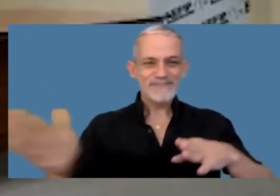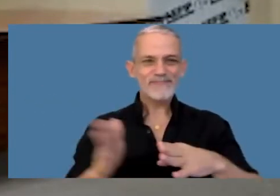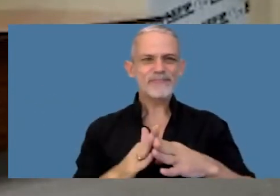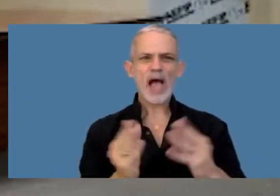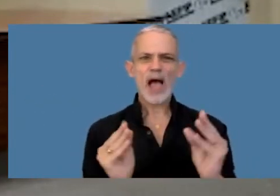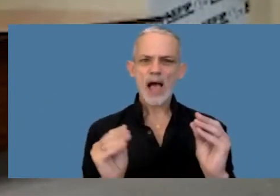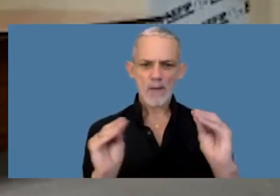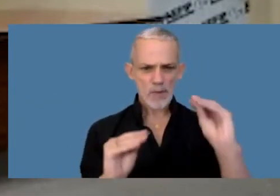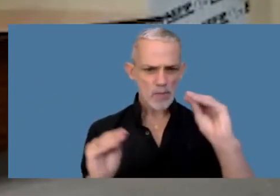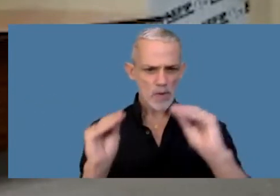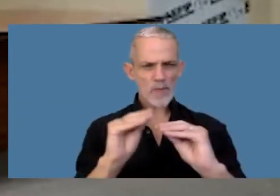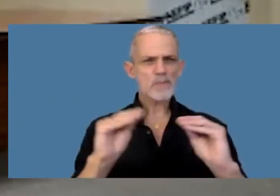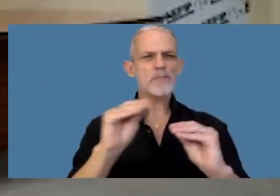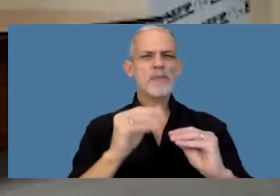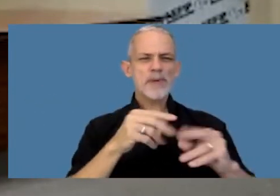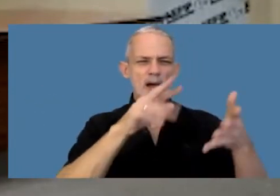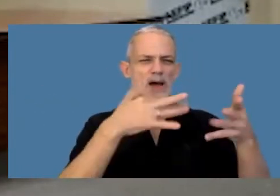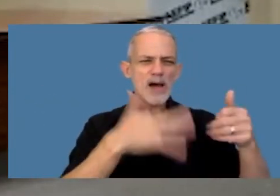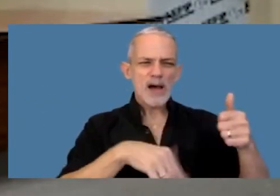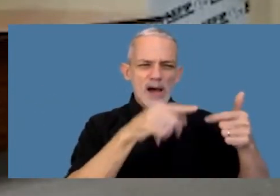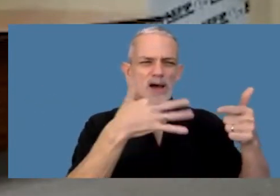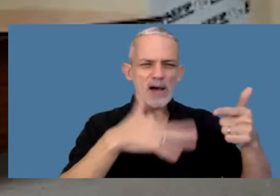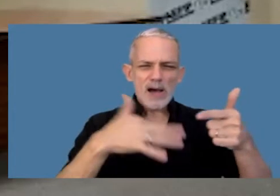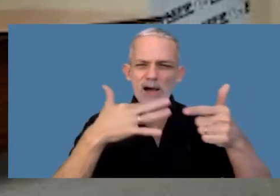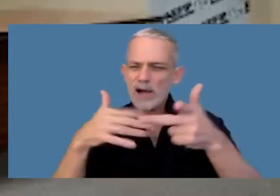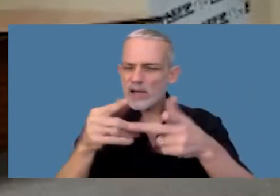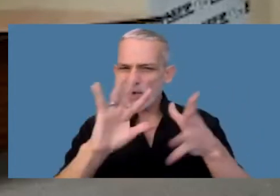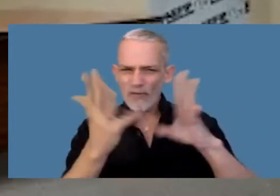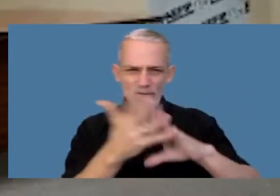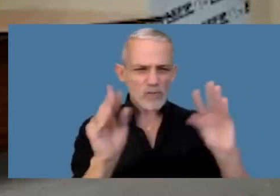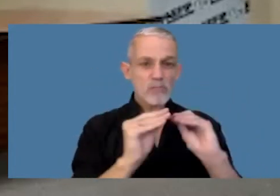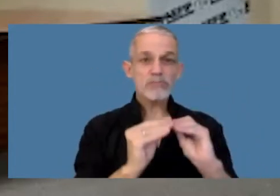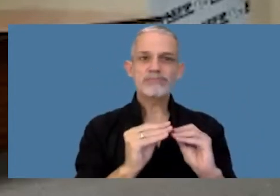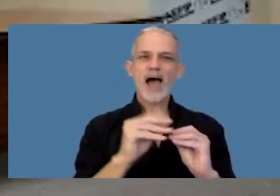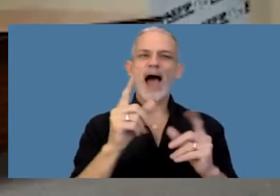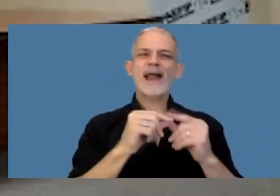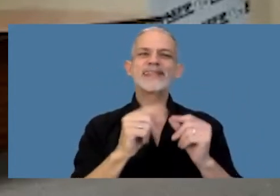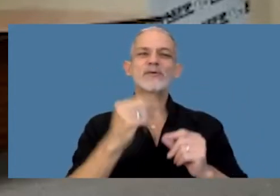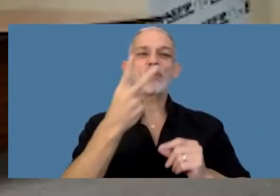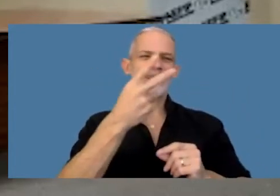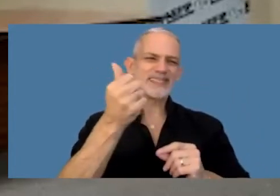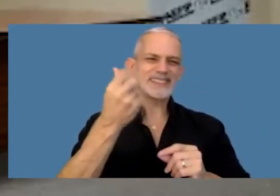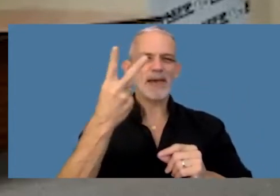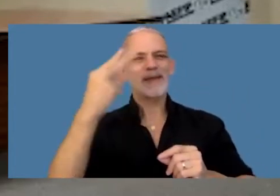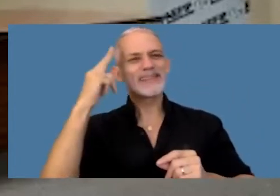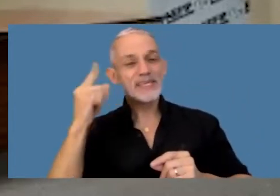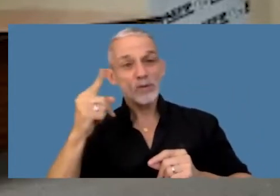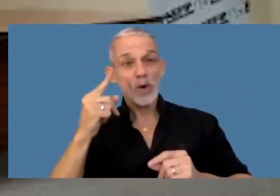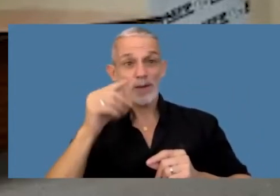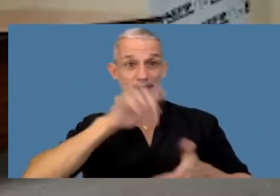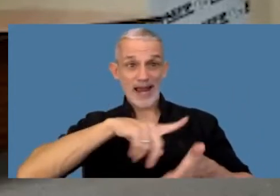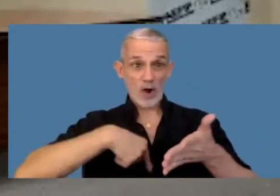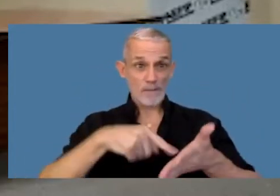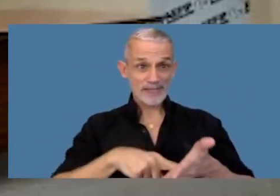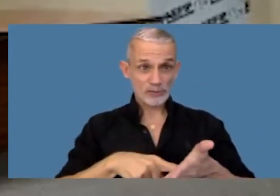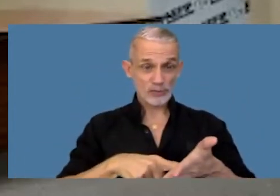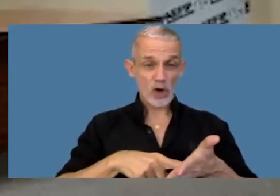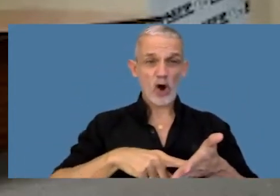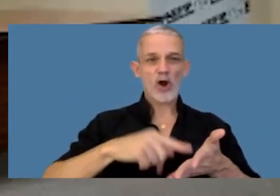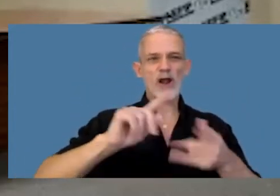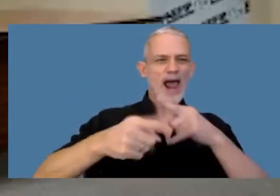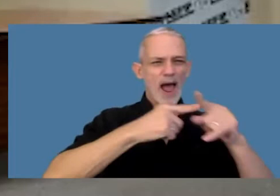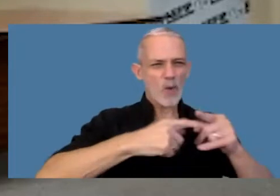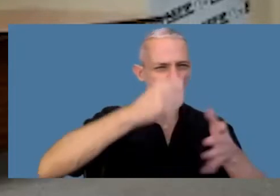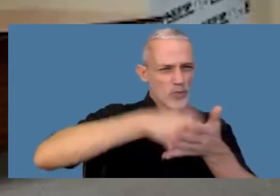construcción interpretativa, artículo 29, 26 y 29 de la Convención, donde se construye